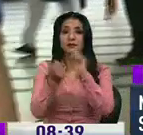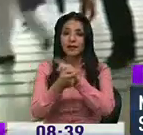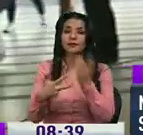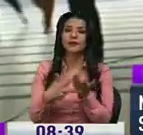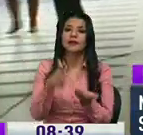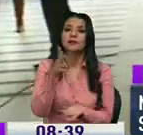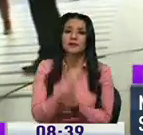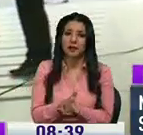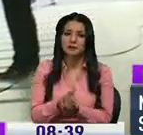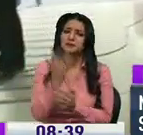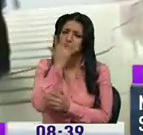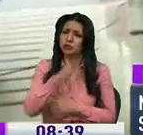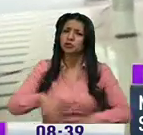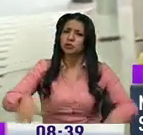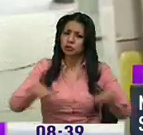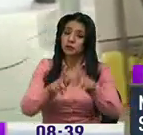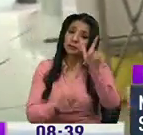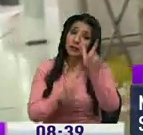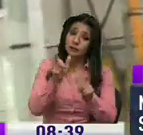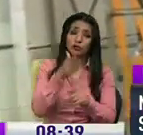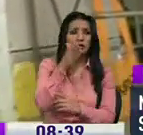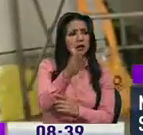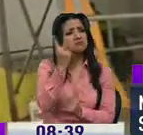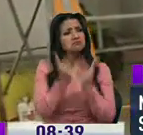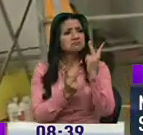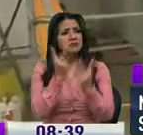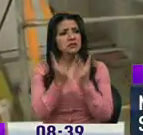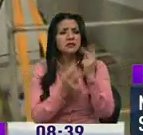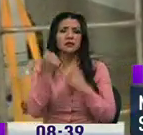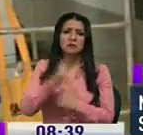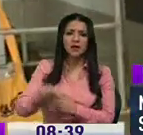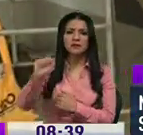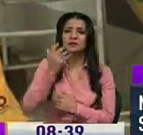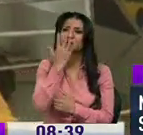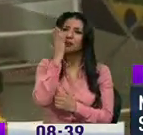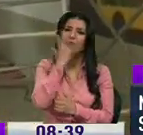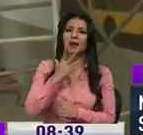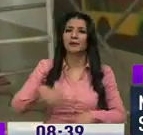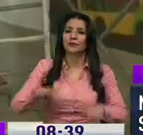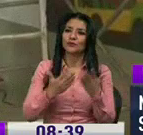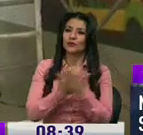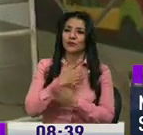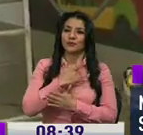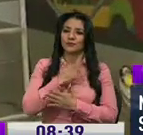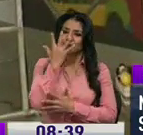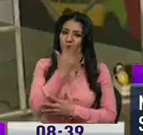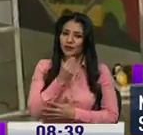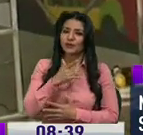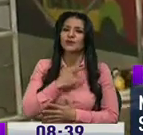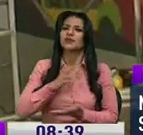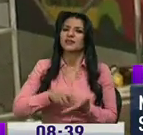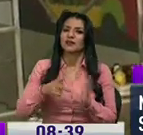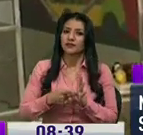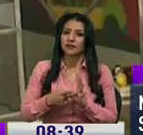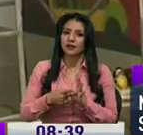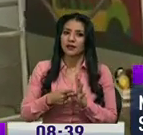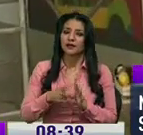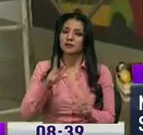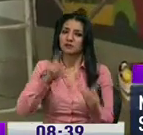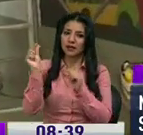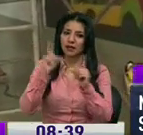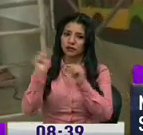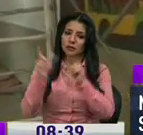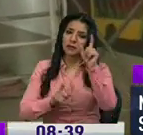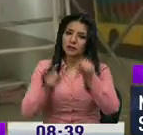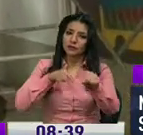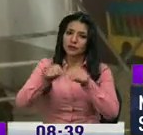terminales y brindarle al usuario, al viajero, ambientes nuevos, ambientes donde realmente se refleje lo que es el tránsito y la migración de